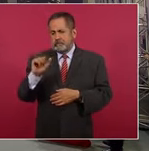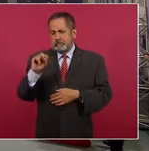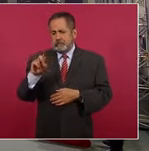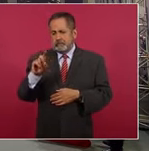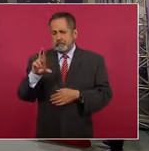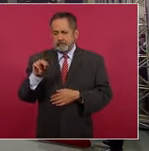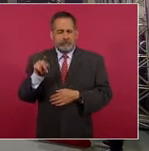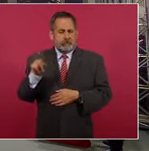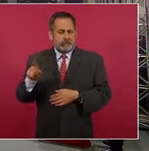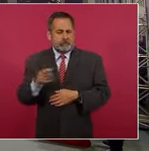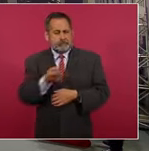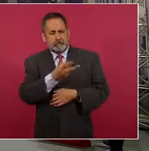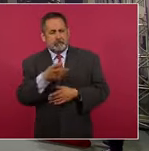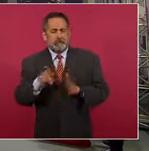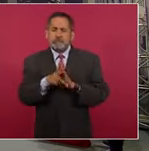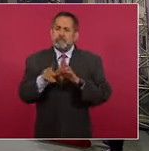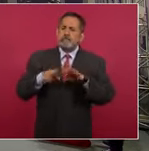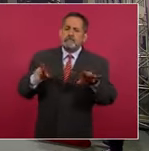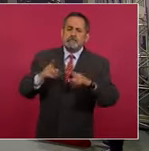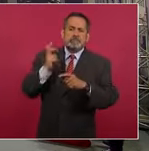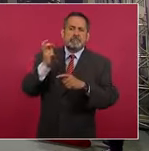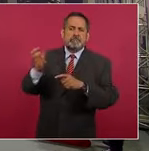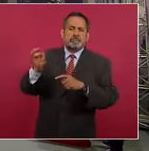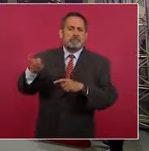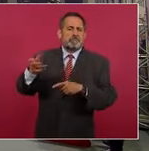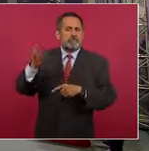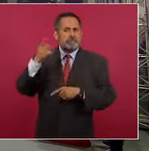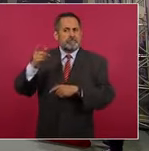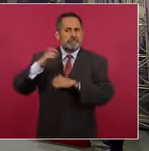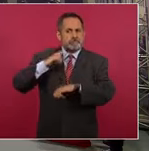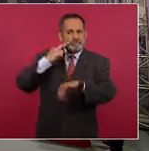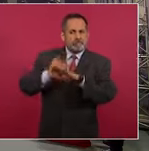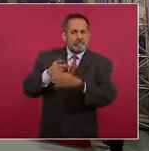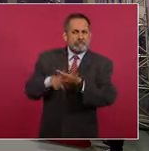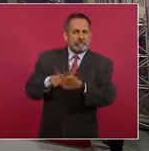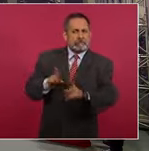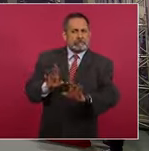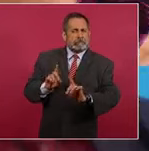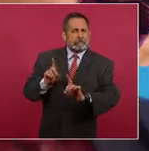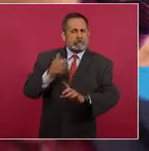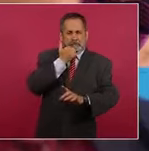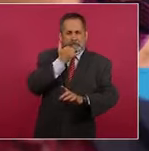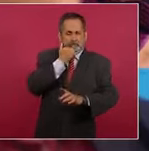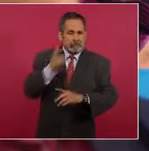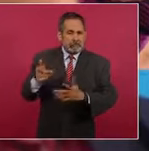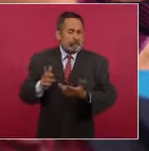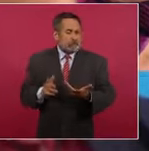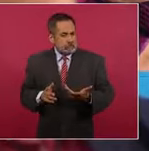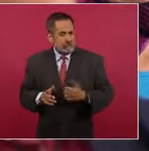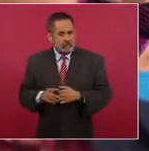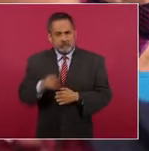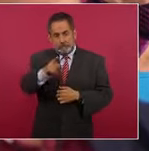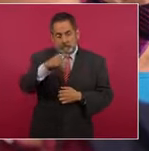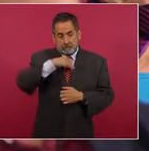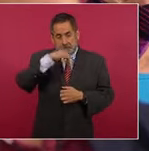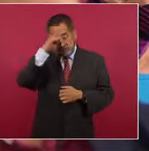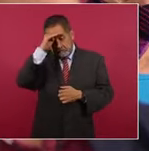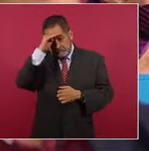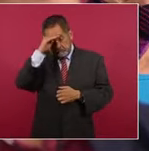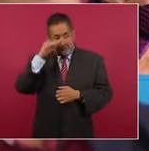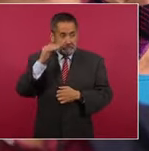a cuestionamientos del actual que ha tenido en su cargo como fiscal. Si no ha considerado de nuevo